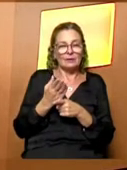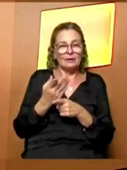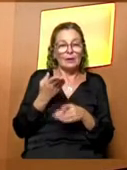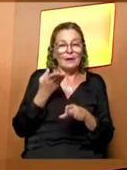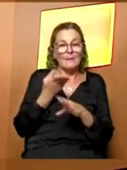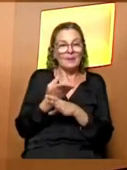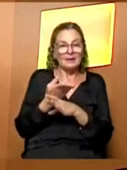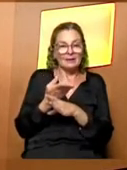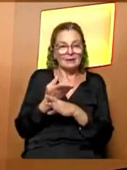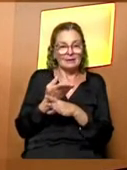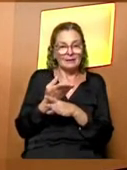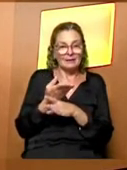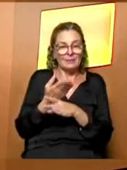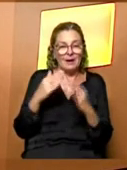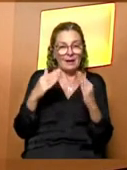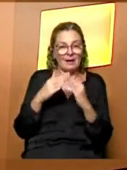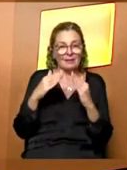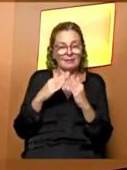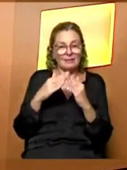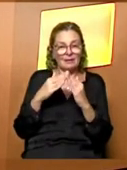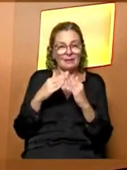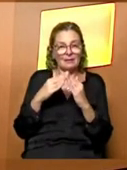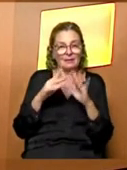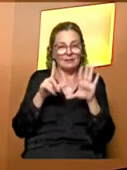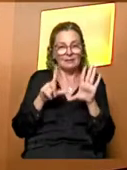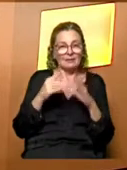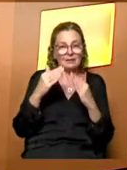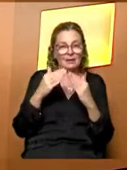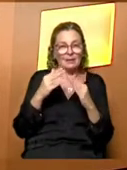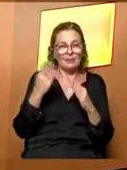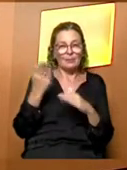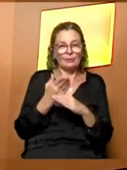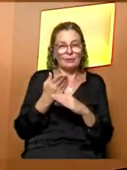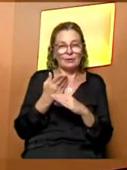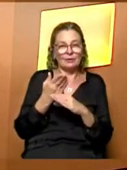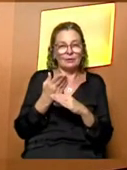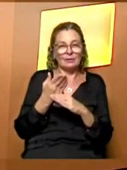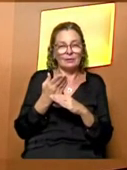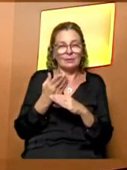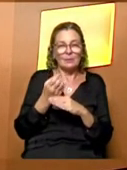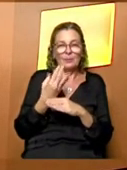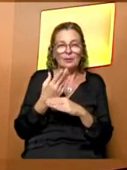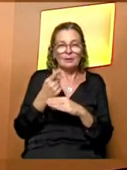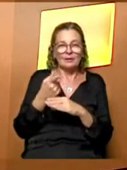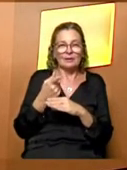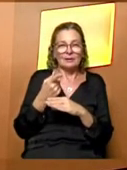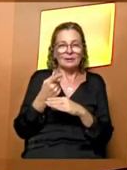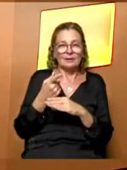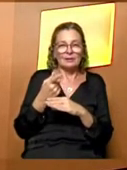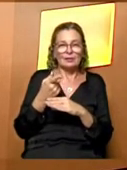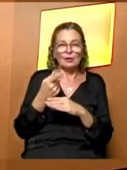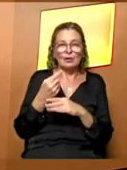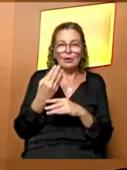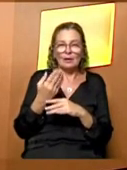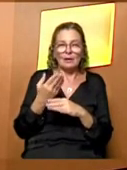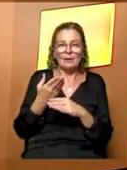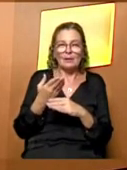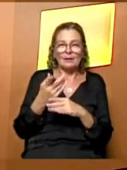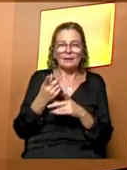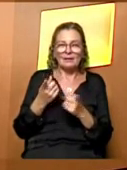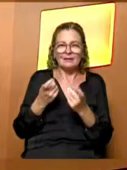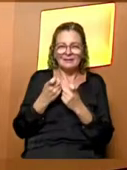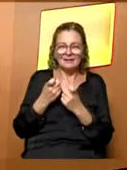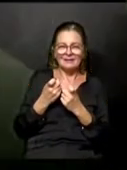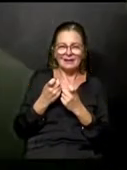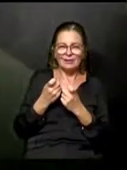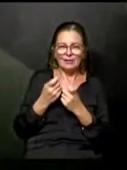piden para la vivienda, es el 7%. ¿Cuánto es el por qué esa cantidad?